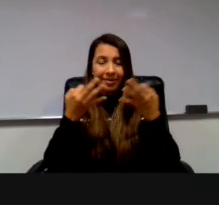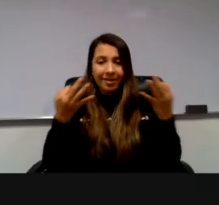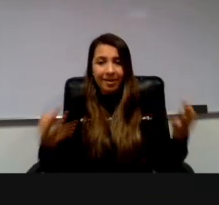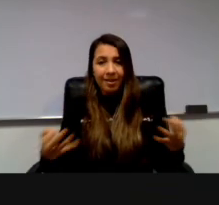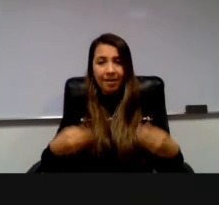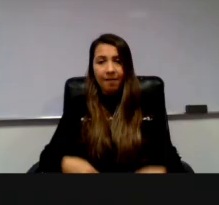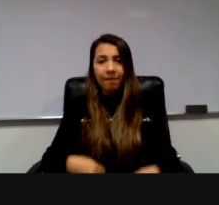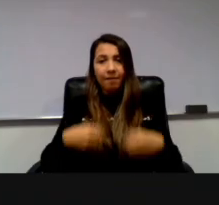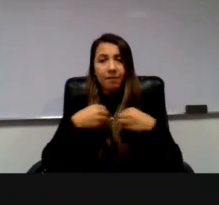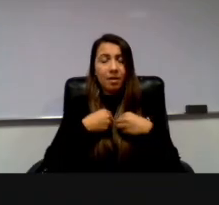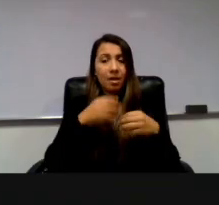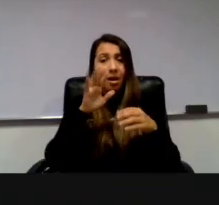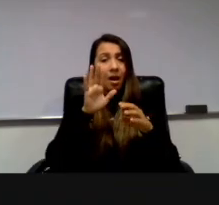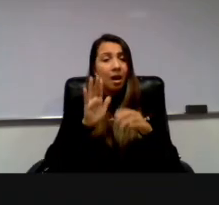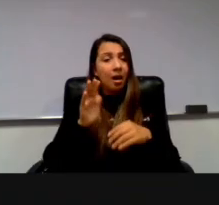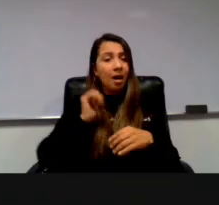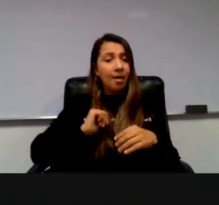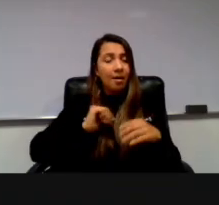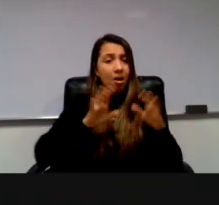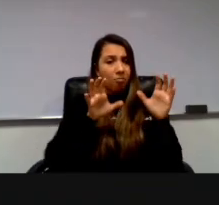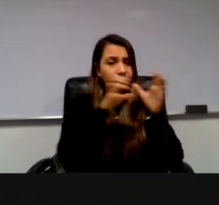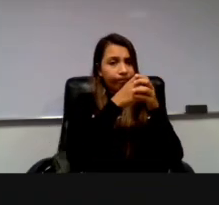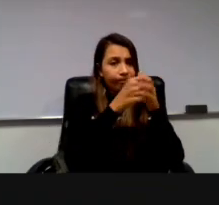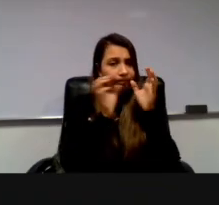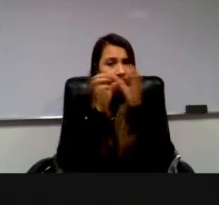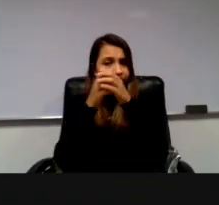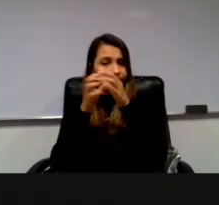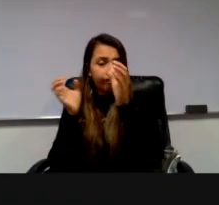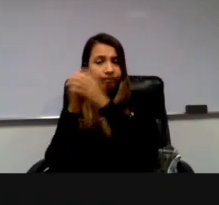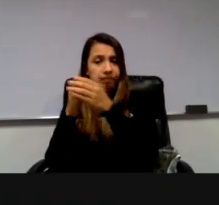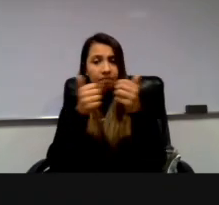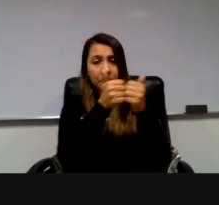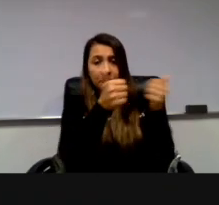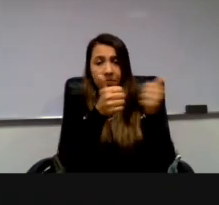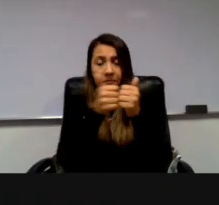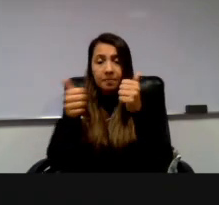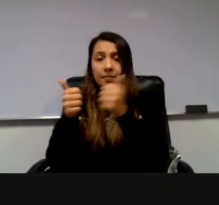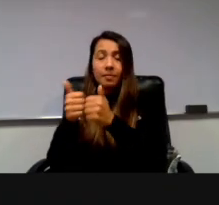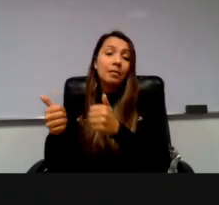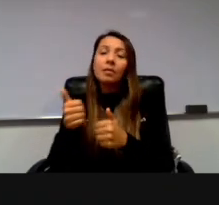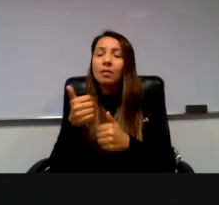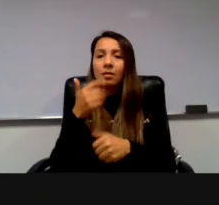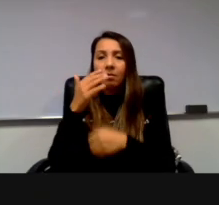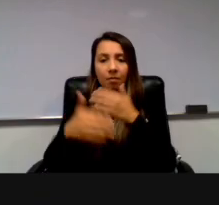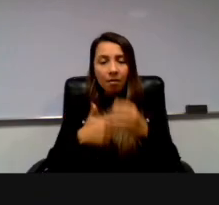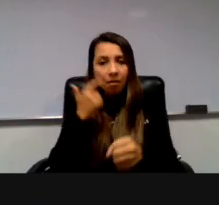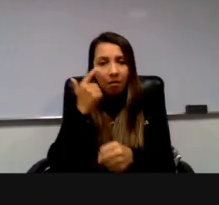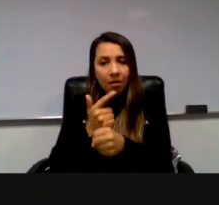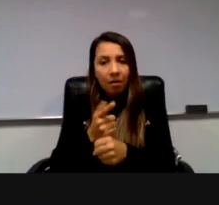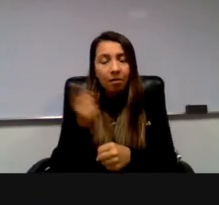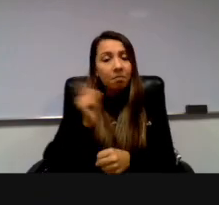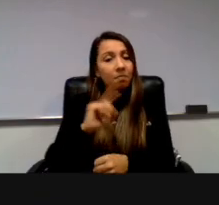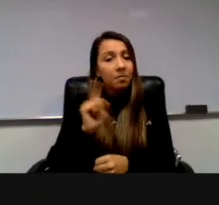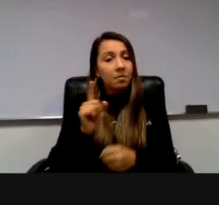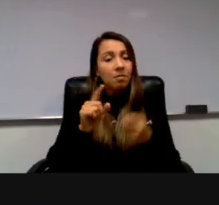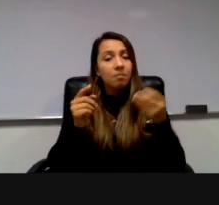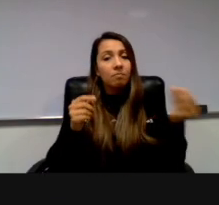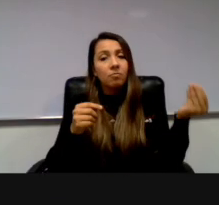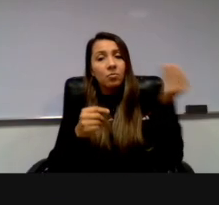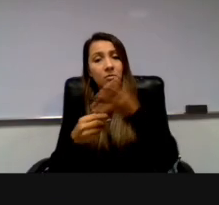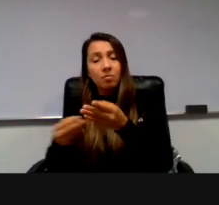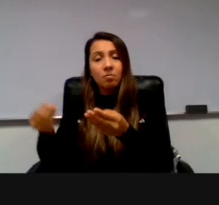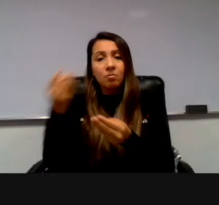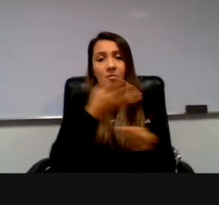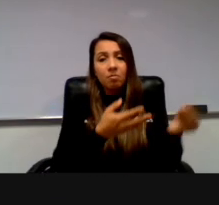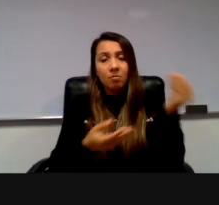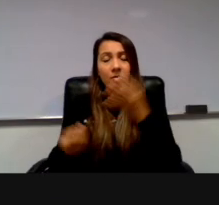estos linajes como muy bien dibujados, independientes, en donde tenemos bacterias por un lado, eucariontes por otro y arqueas por otro,